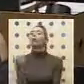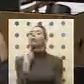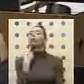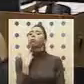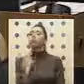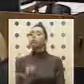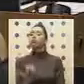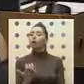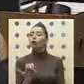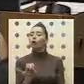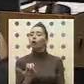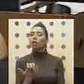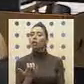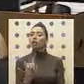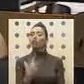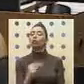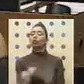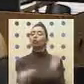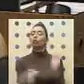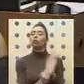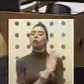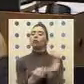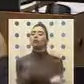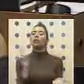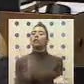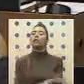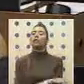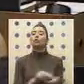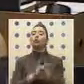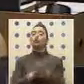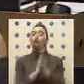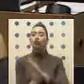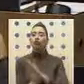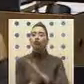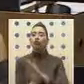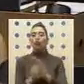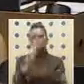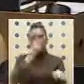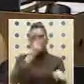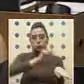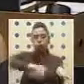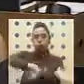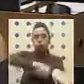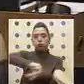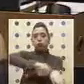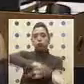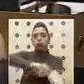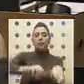no se instituye el impuesto para todas las fuentes contaminantes?